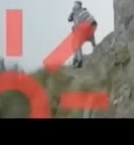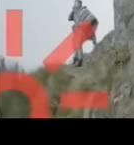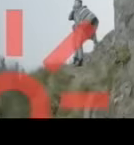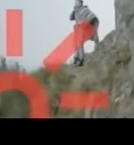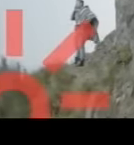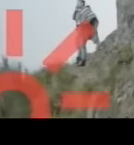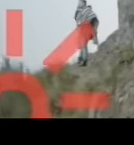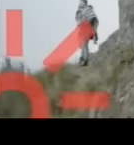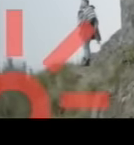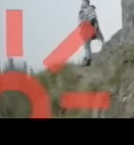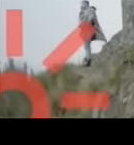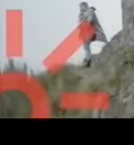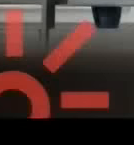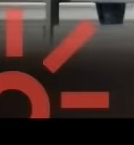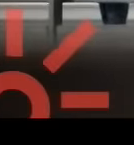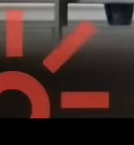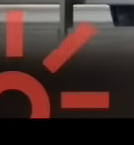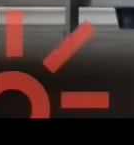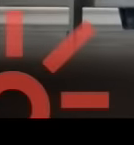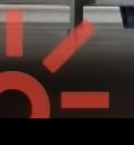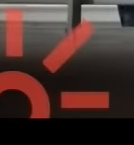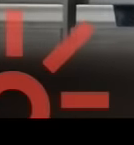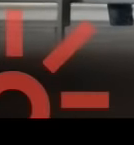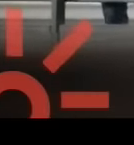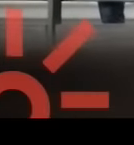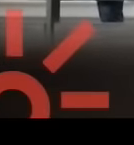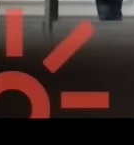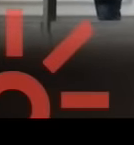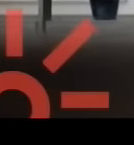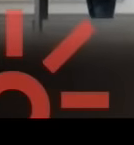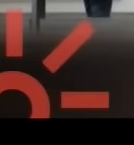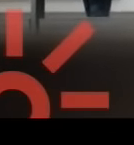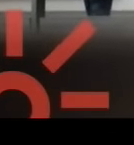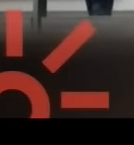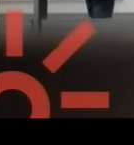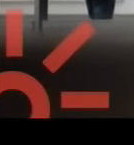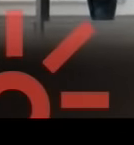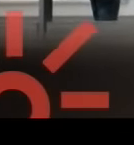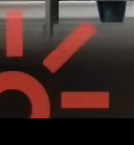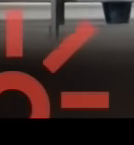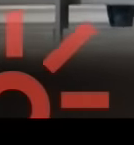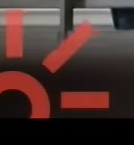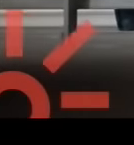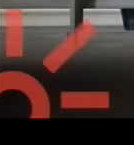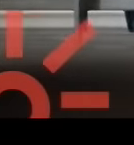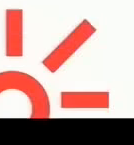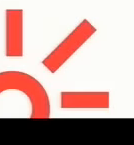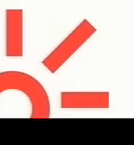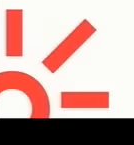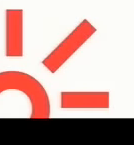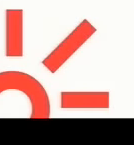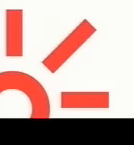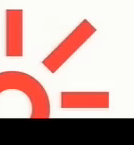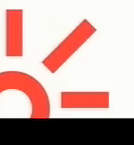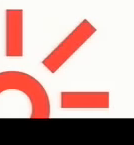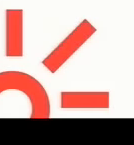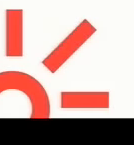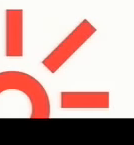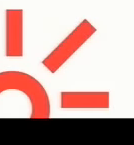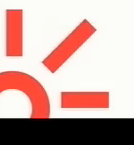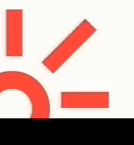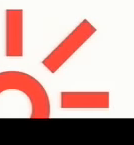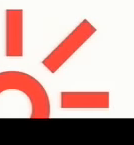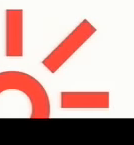2 días, con 3 por 3 días. Y con mi paquete de 6, por 6 días ilimitado a todas las operadoras. Activa tu paquete